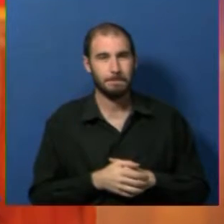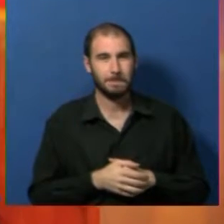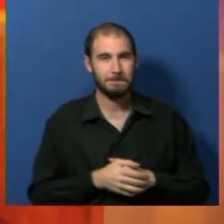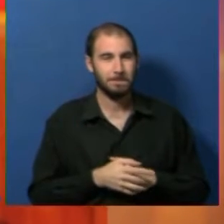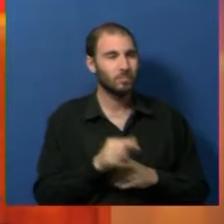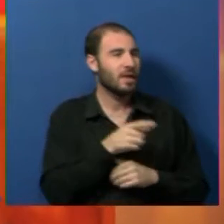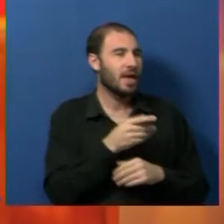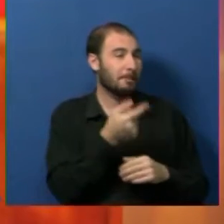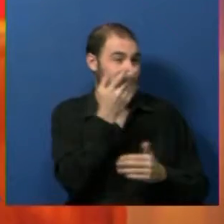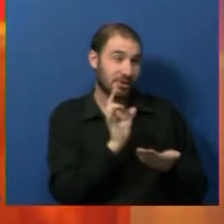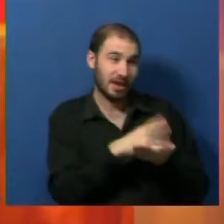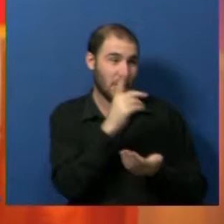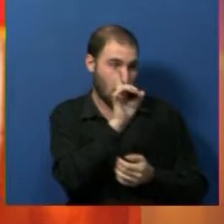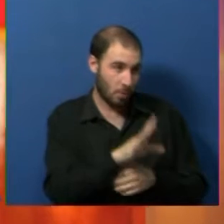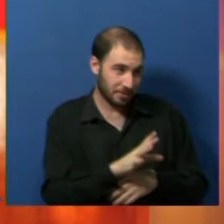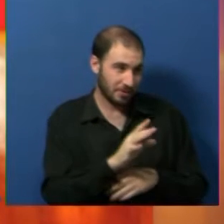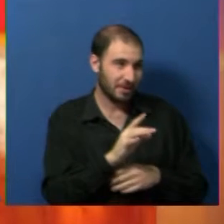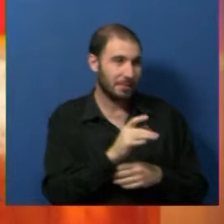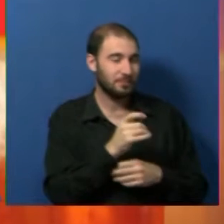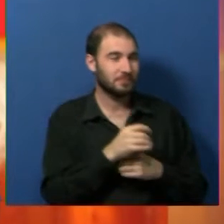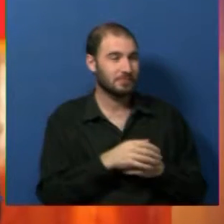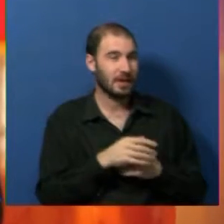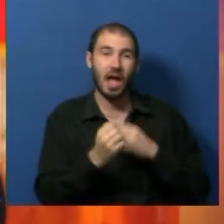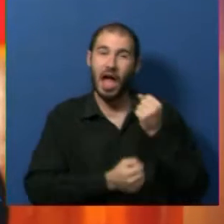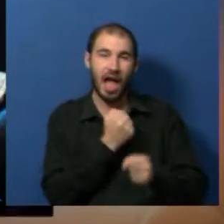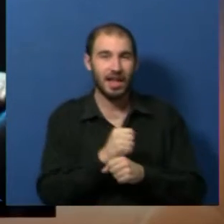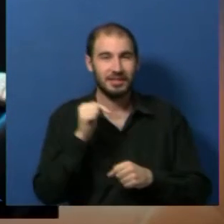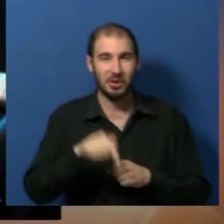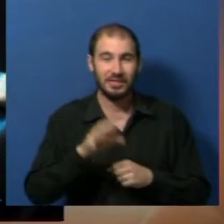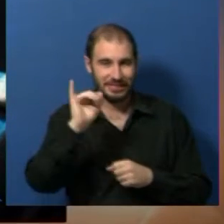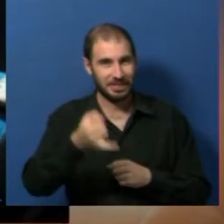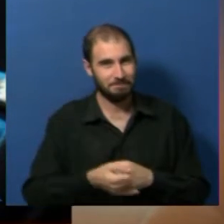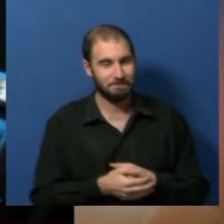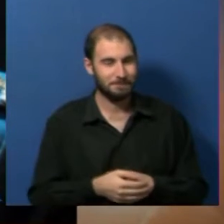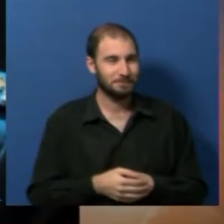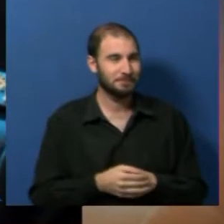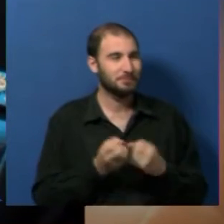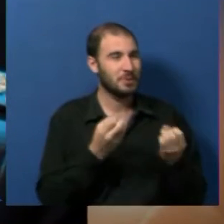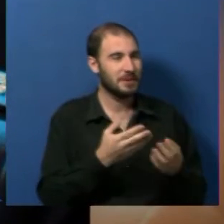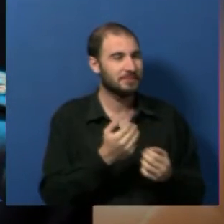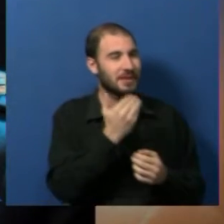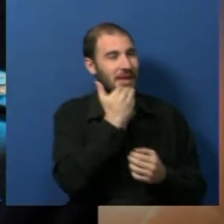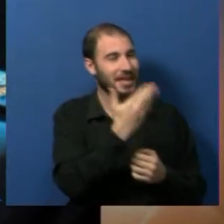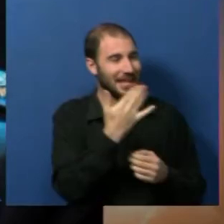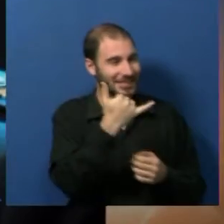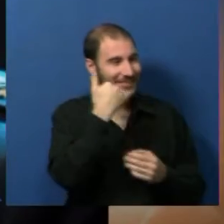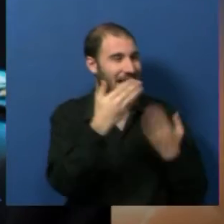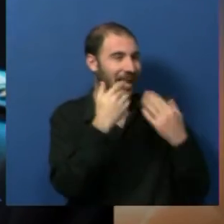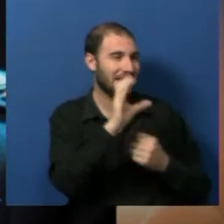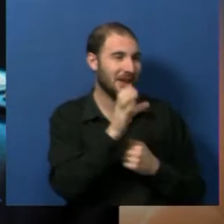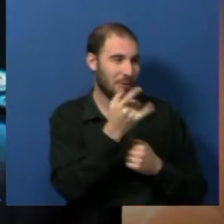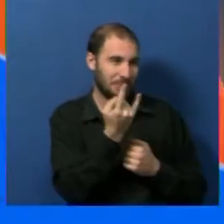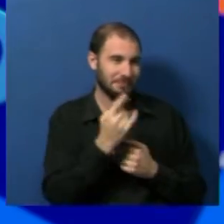Es el único removido hasta el momento, ¿no? No hay un... Hasta el momento, sí. Bien. Marcelo, le agradecemos mucho la charla con